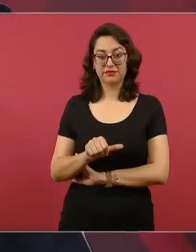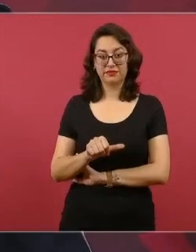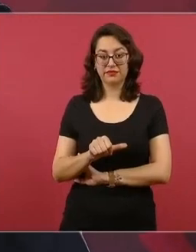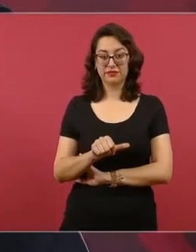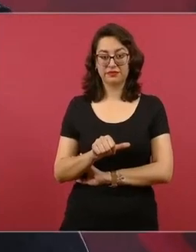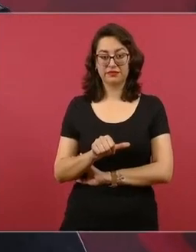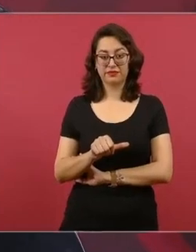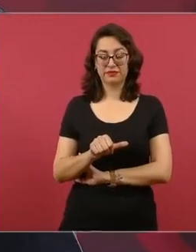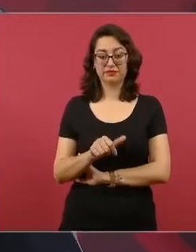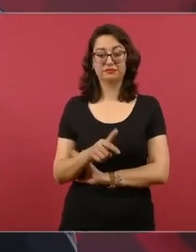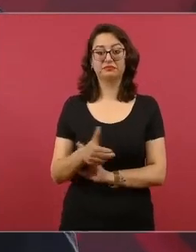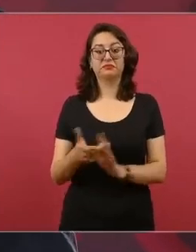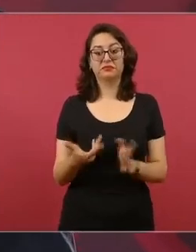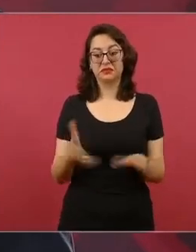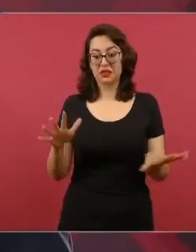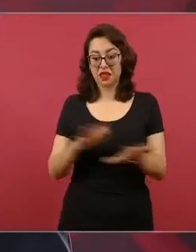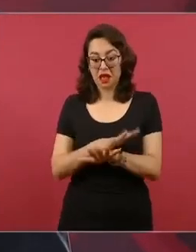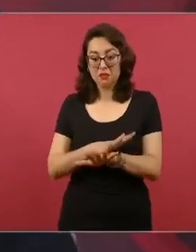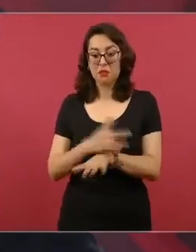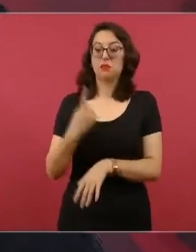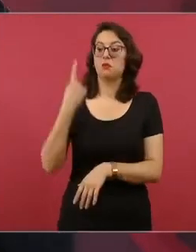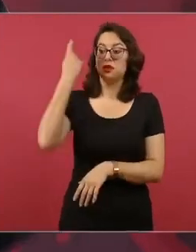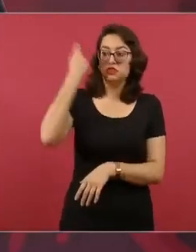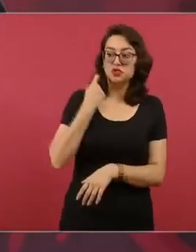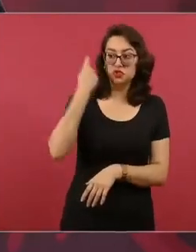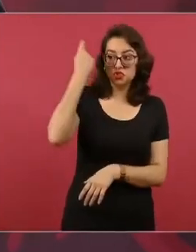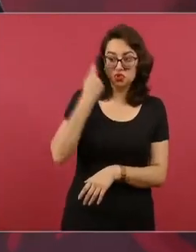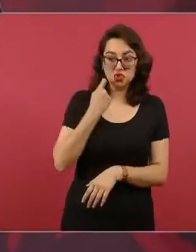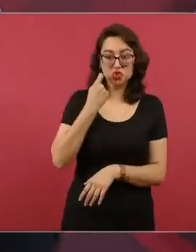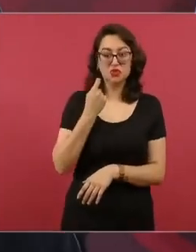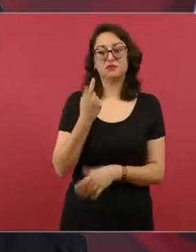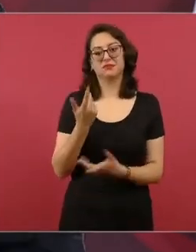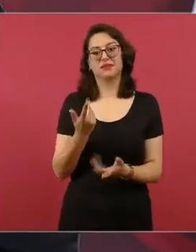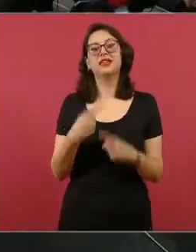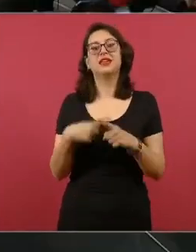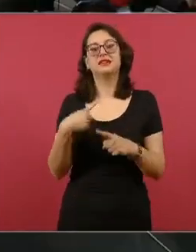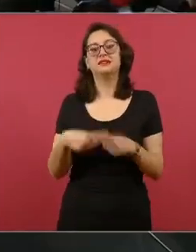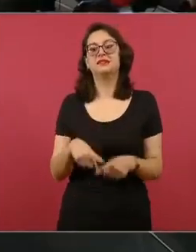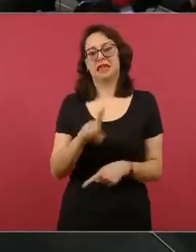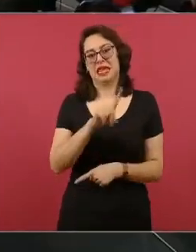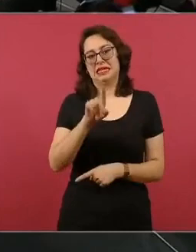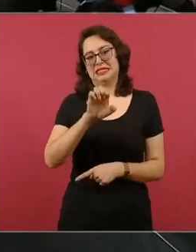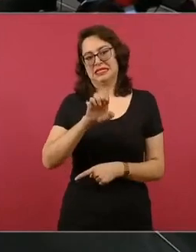al derecho de pensiones, esto que hizo Zedillo,